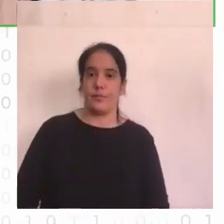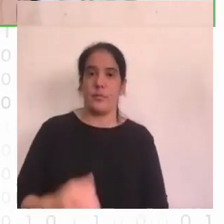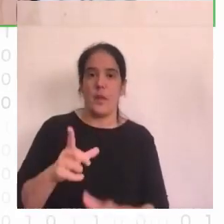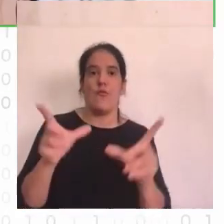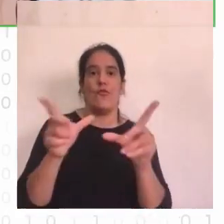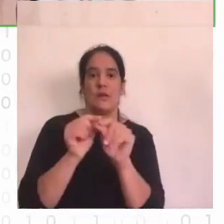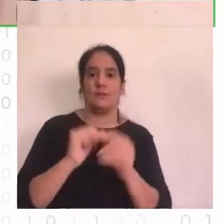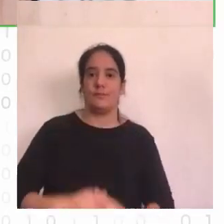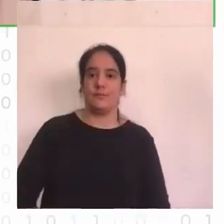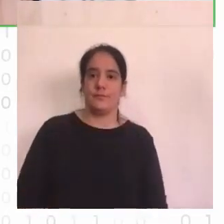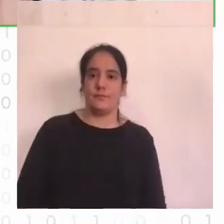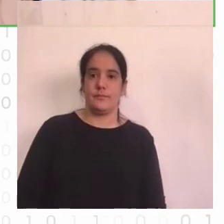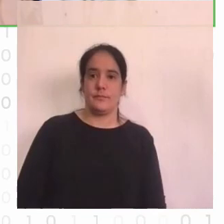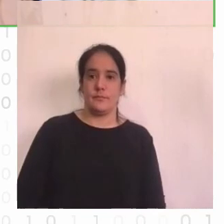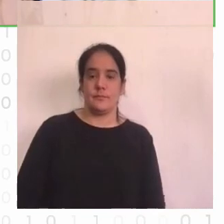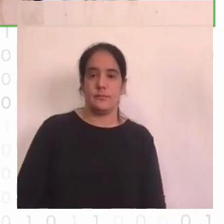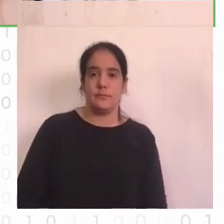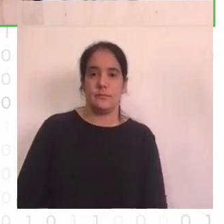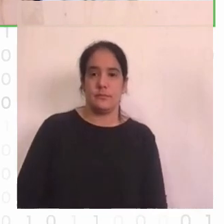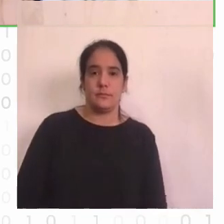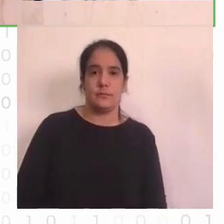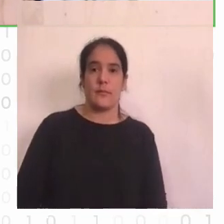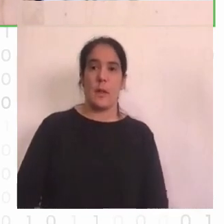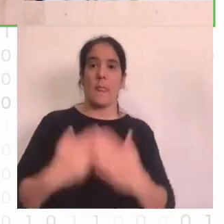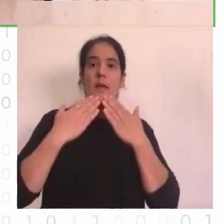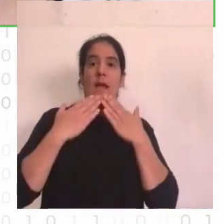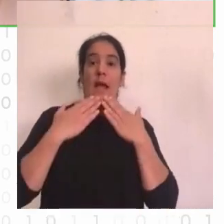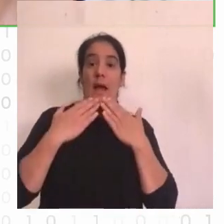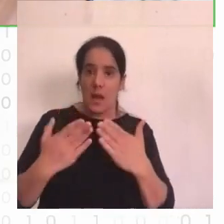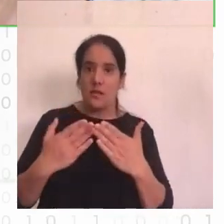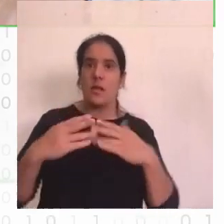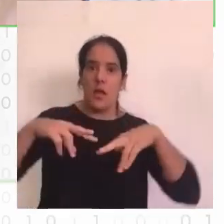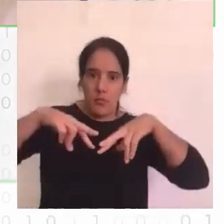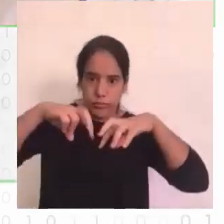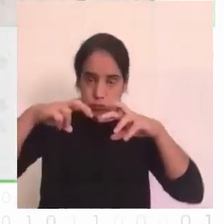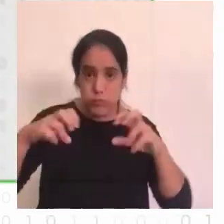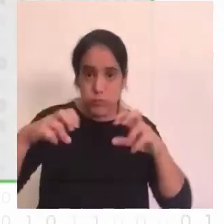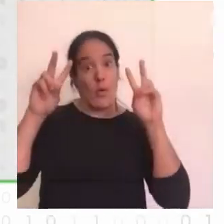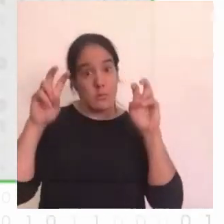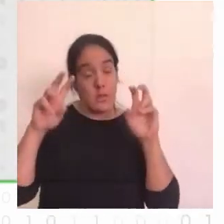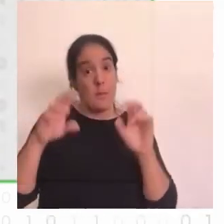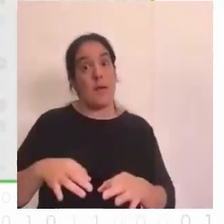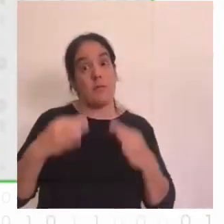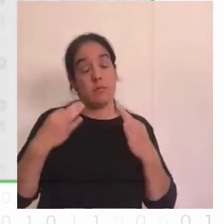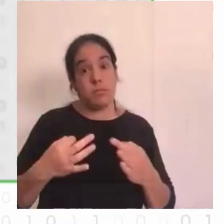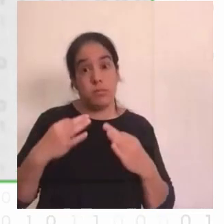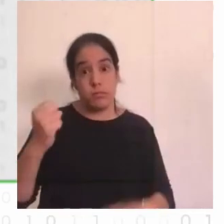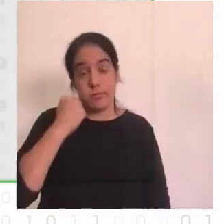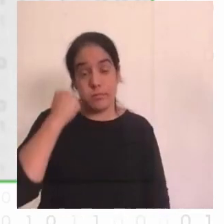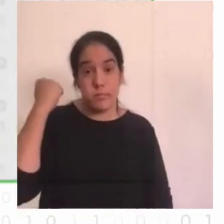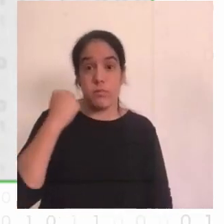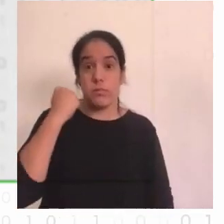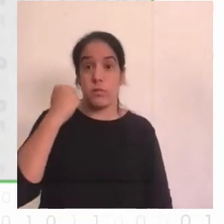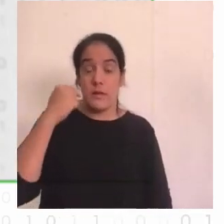Bueno, gracias Marcela por la presentación de un estudio de un tema delicado como es la seguridad alimentaria que ocupa nuestra región.